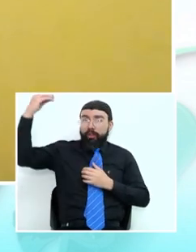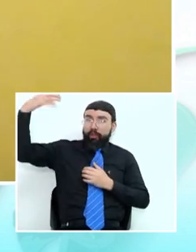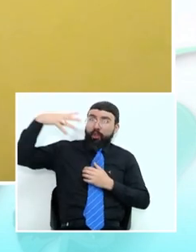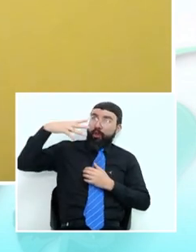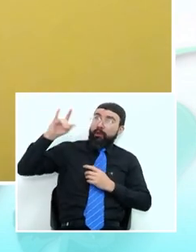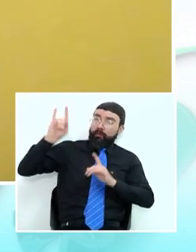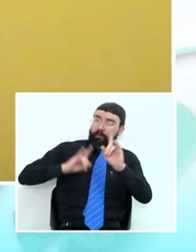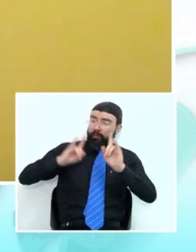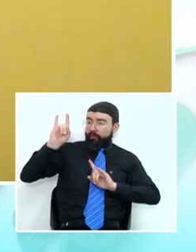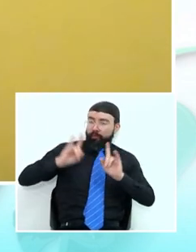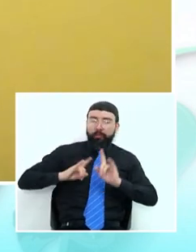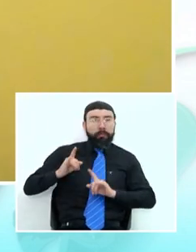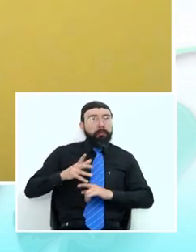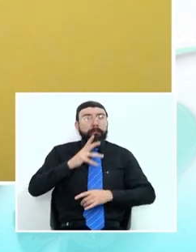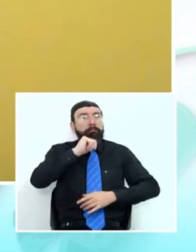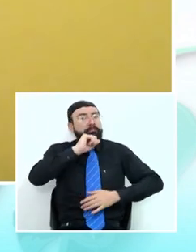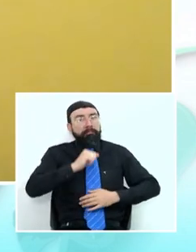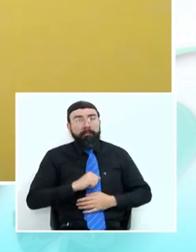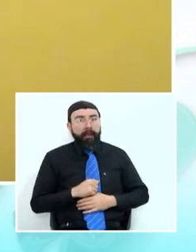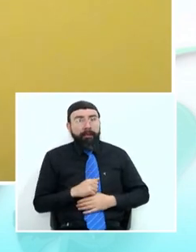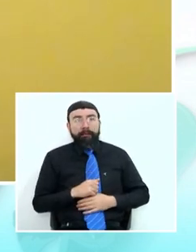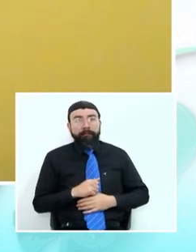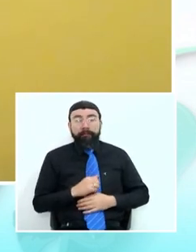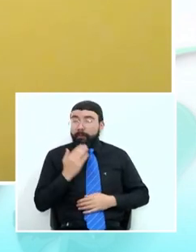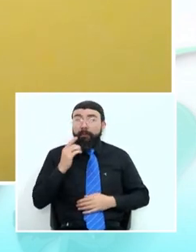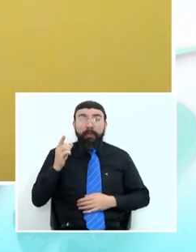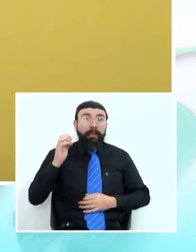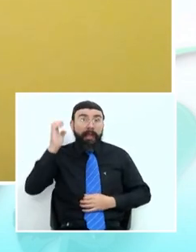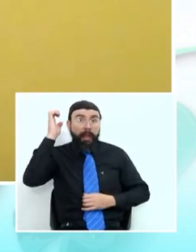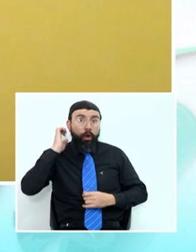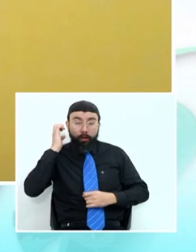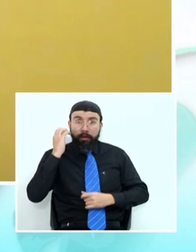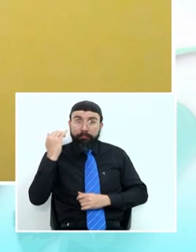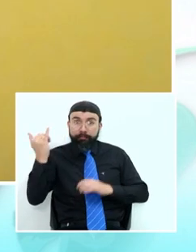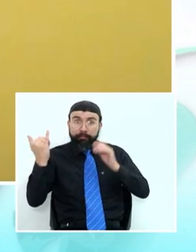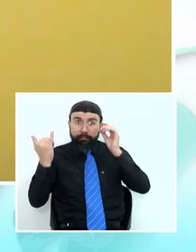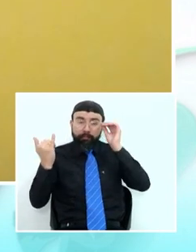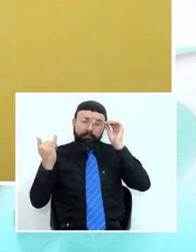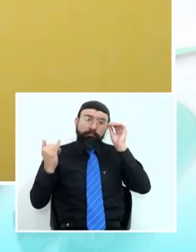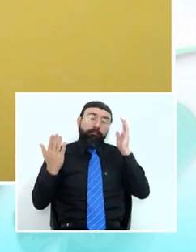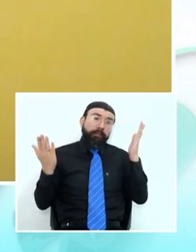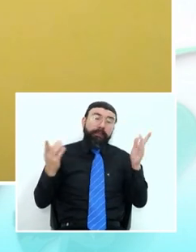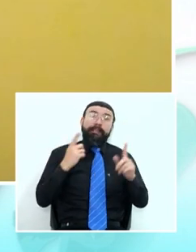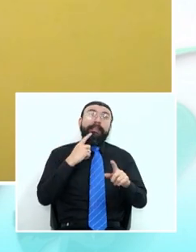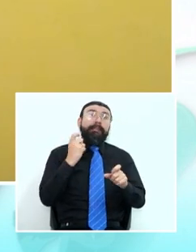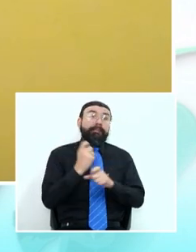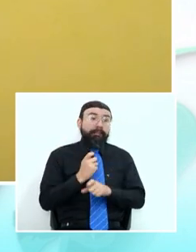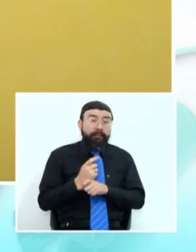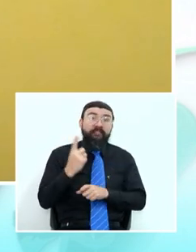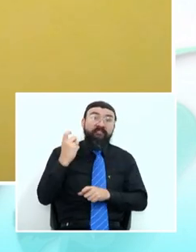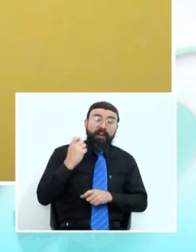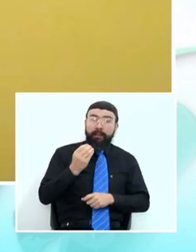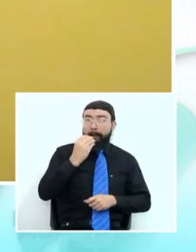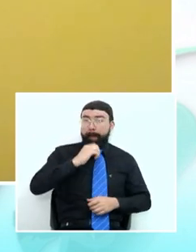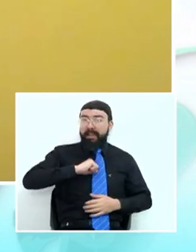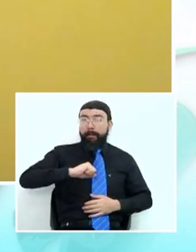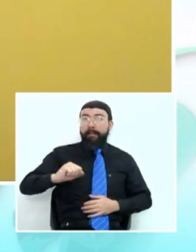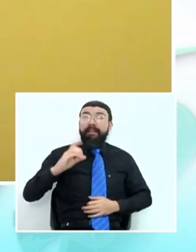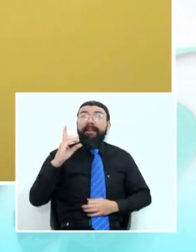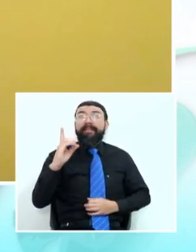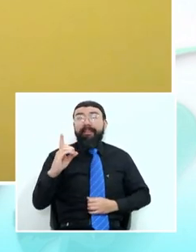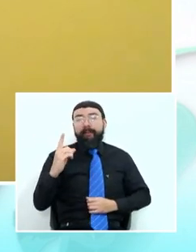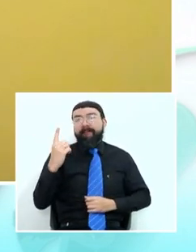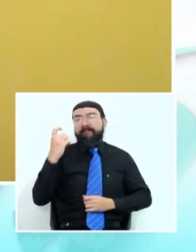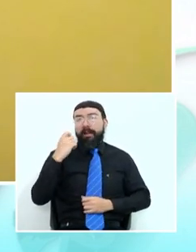países tropicales, el sol como se debía. En Europa, aquí tenemos un problema mucho más agravado con la vitamina D. Bueno, pero aquí vienen